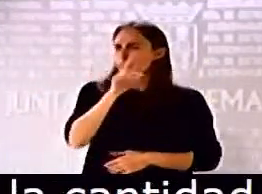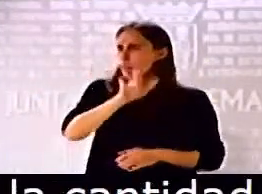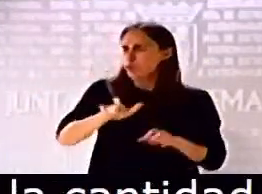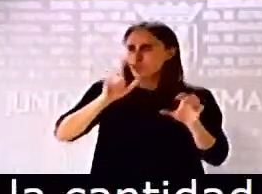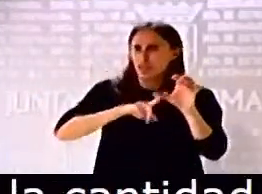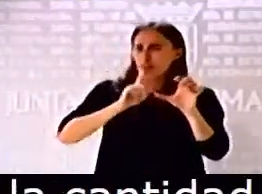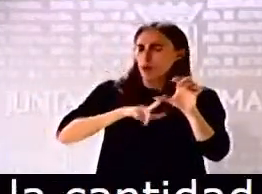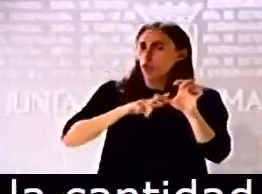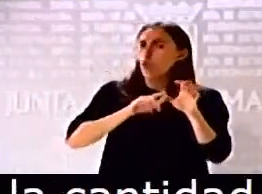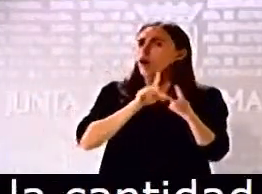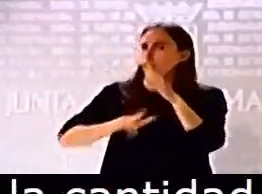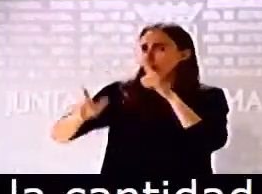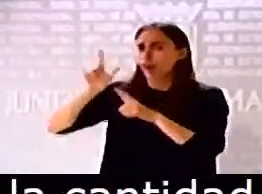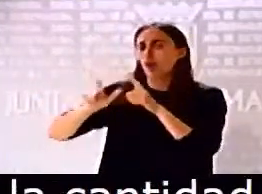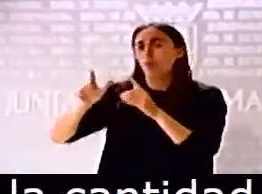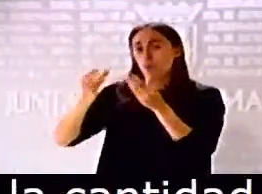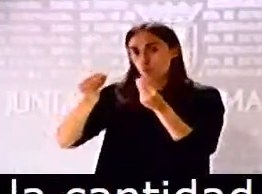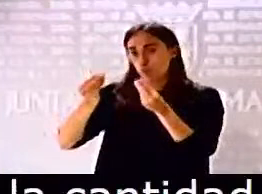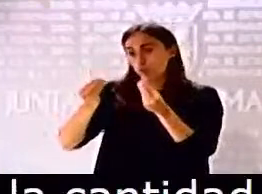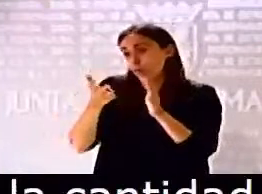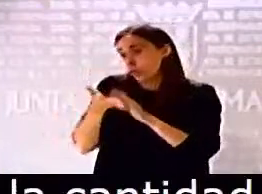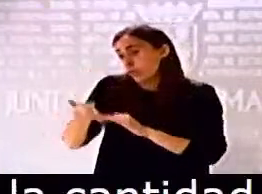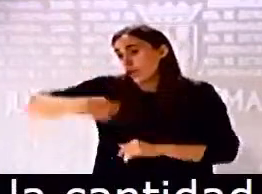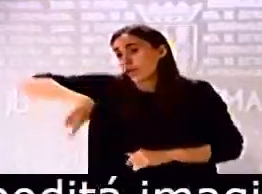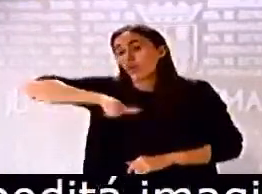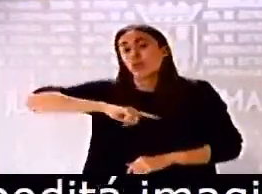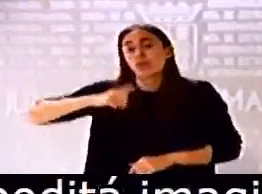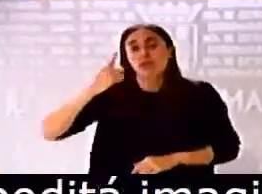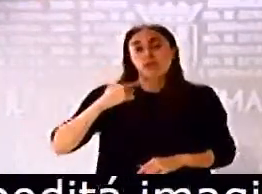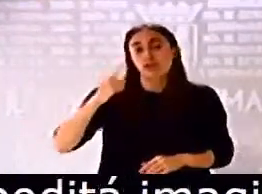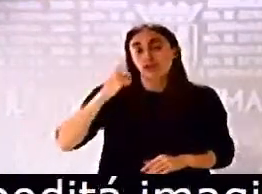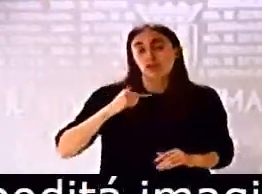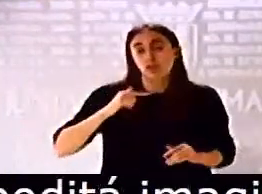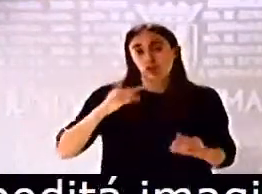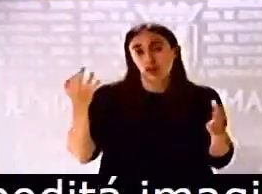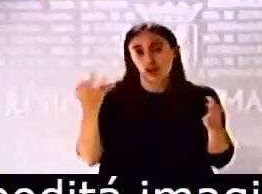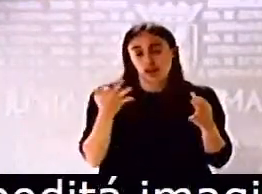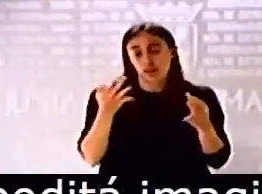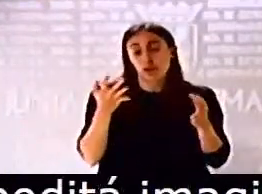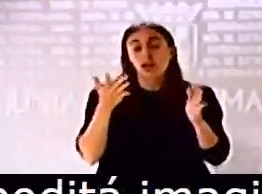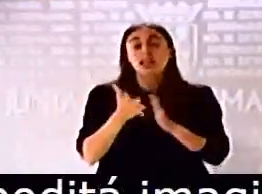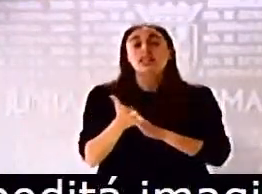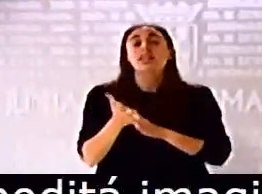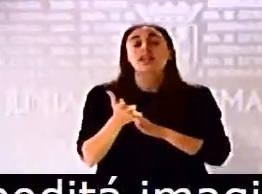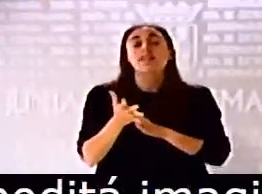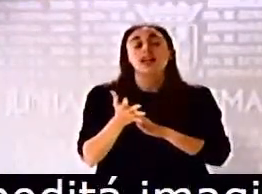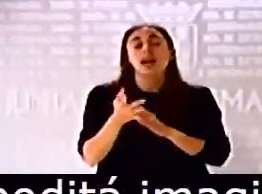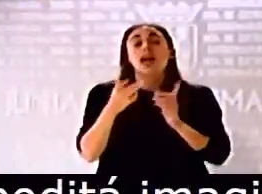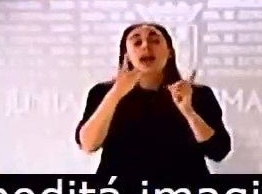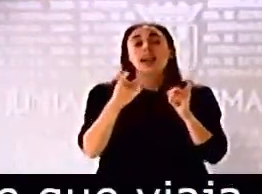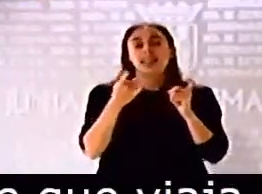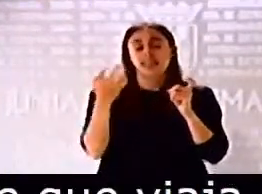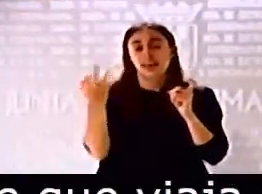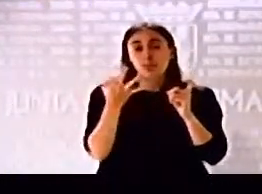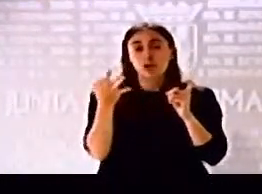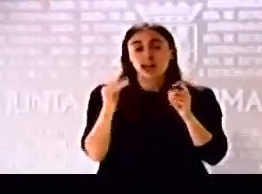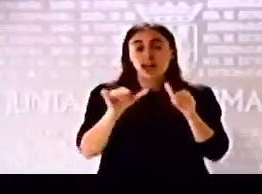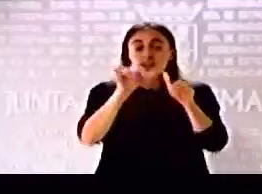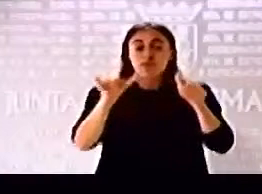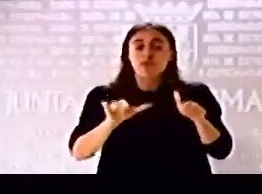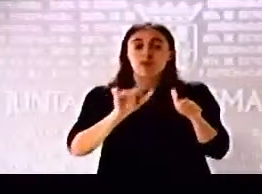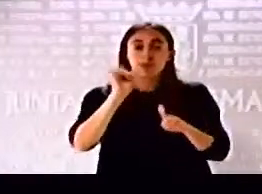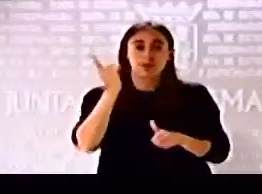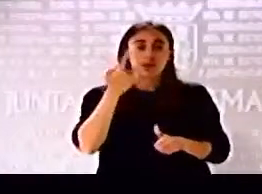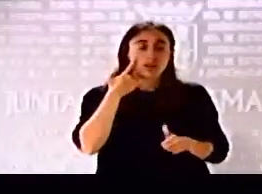Con lo cual nos tenemos que acostumbrar a eso. Lo que tenemos es que tener los mecanismos necesarios para detectar